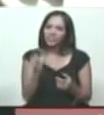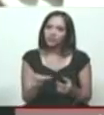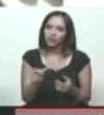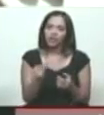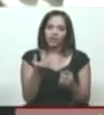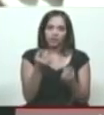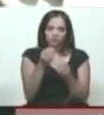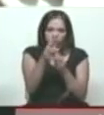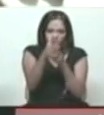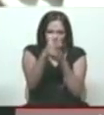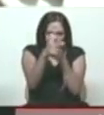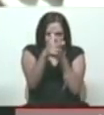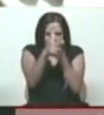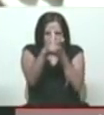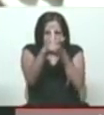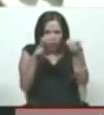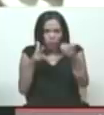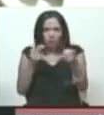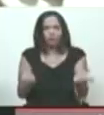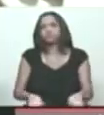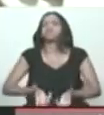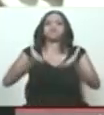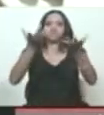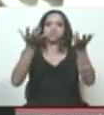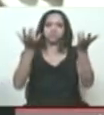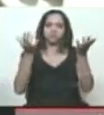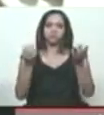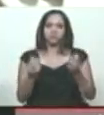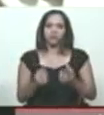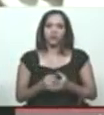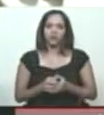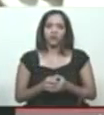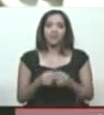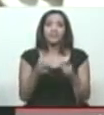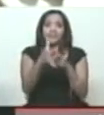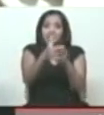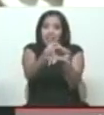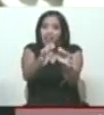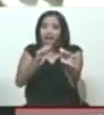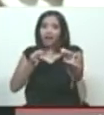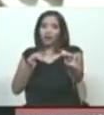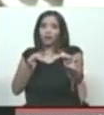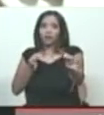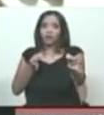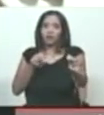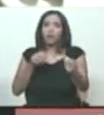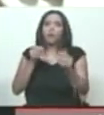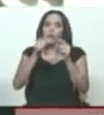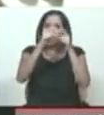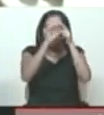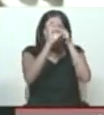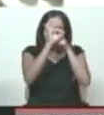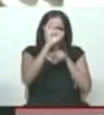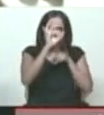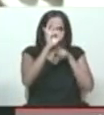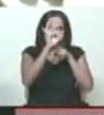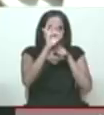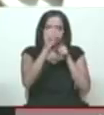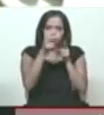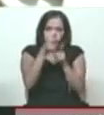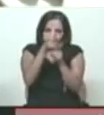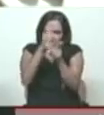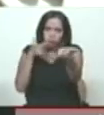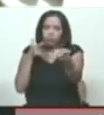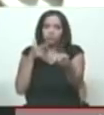fusil. Un ataque con fusil, de largo alcance. Seguramente un francotirador. Y